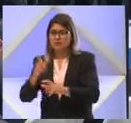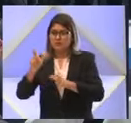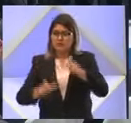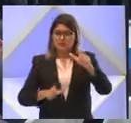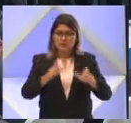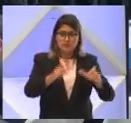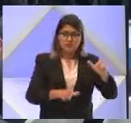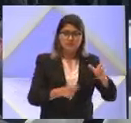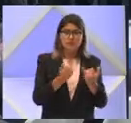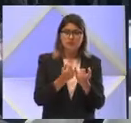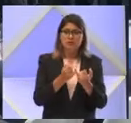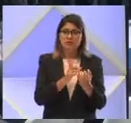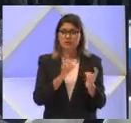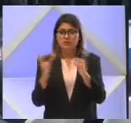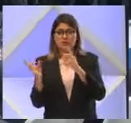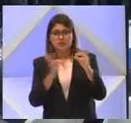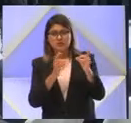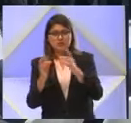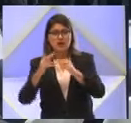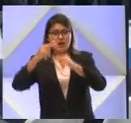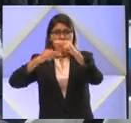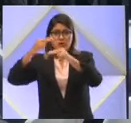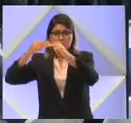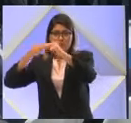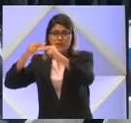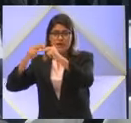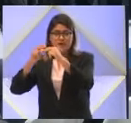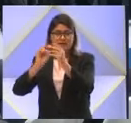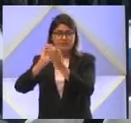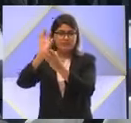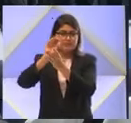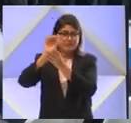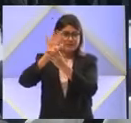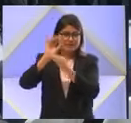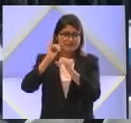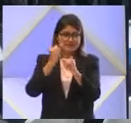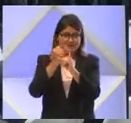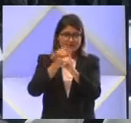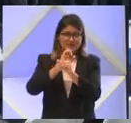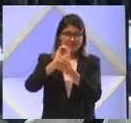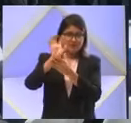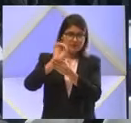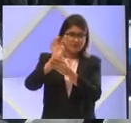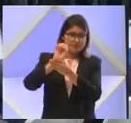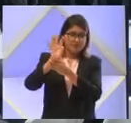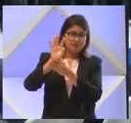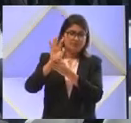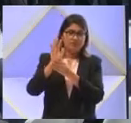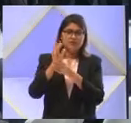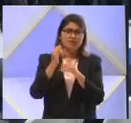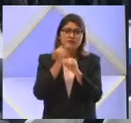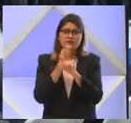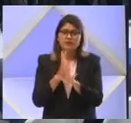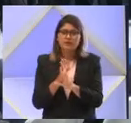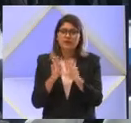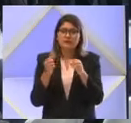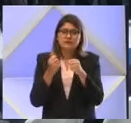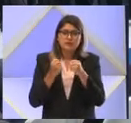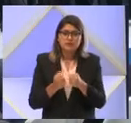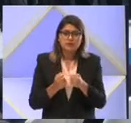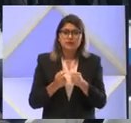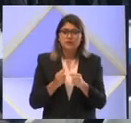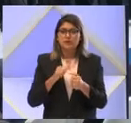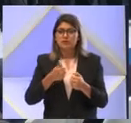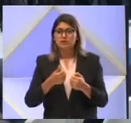transferencia de datos la nube si hay un tema de de confiabilidad de seguridad y de